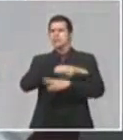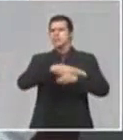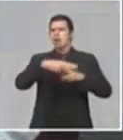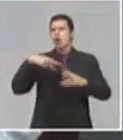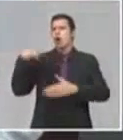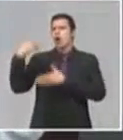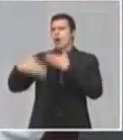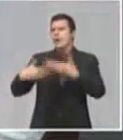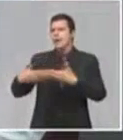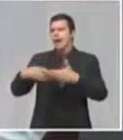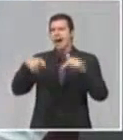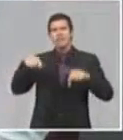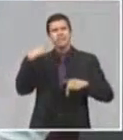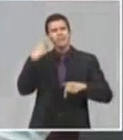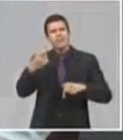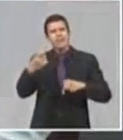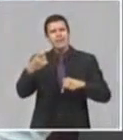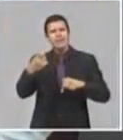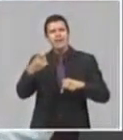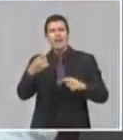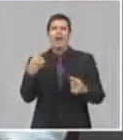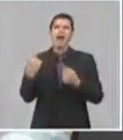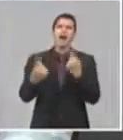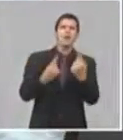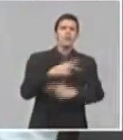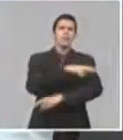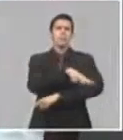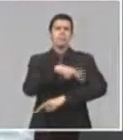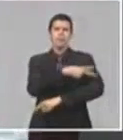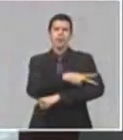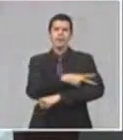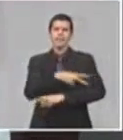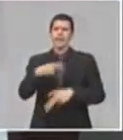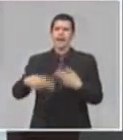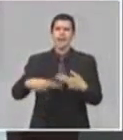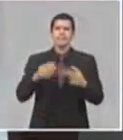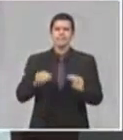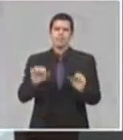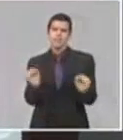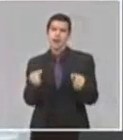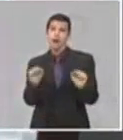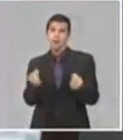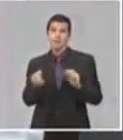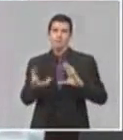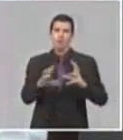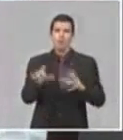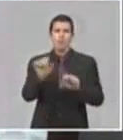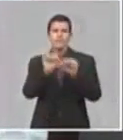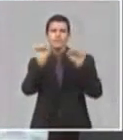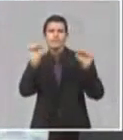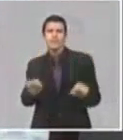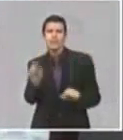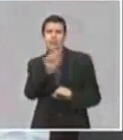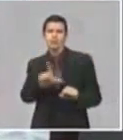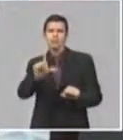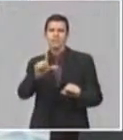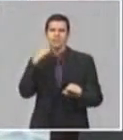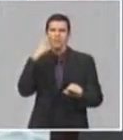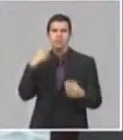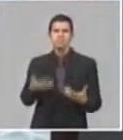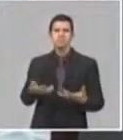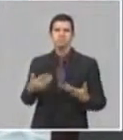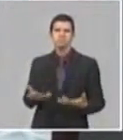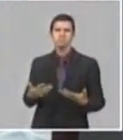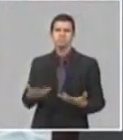en estos momentos del ejercicio abusivo de la hegemonía imperial que han